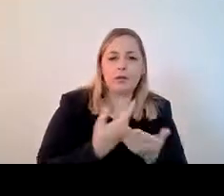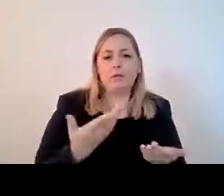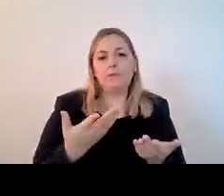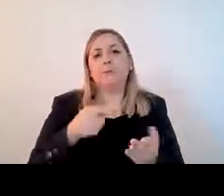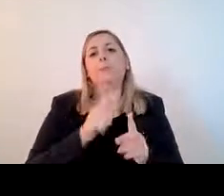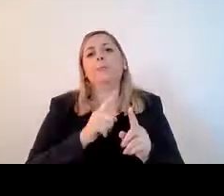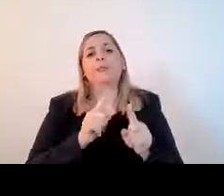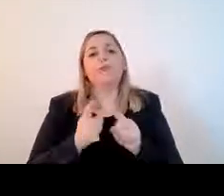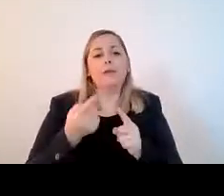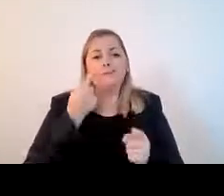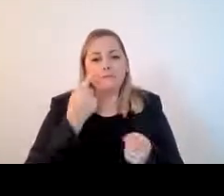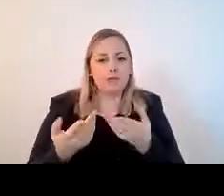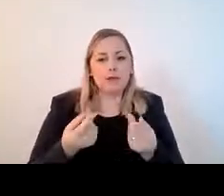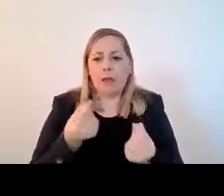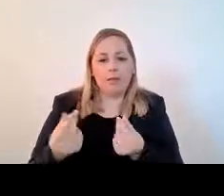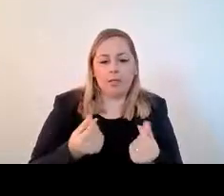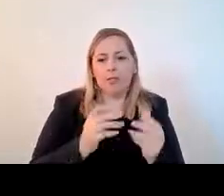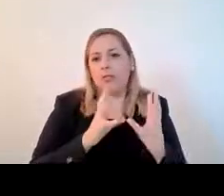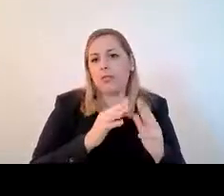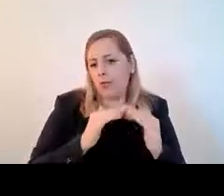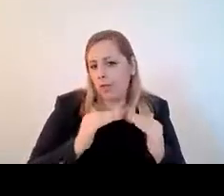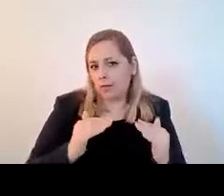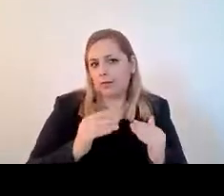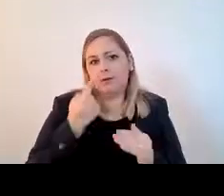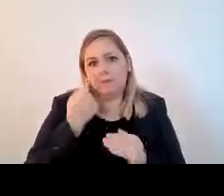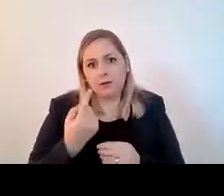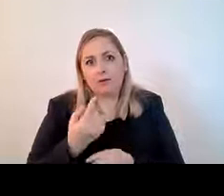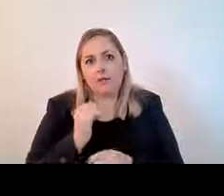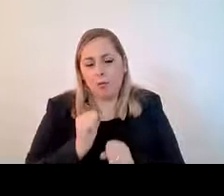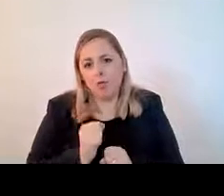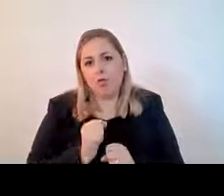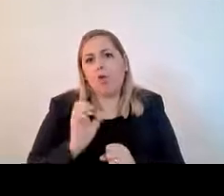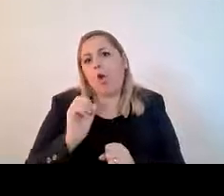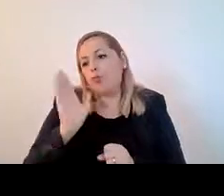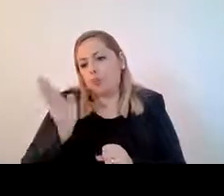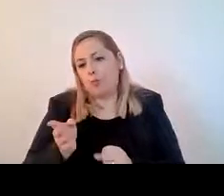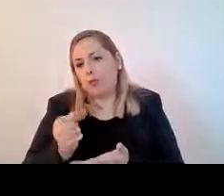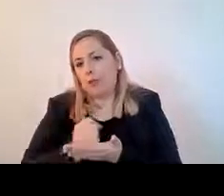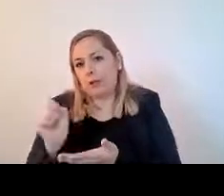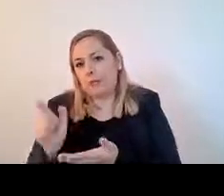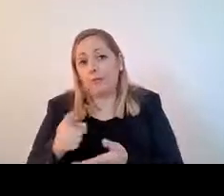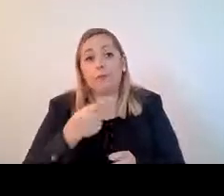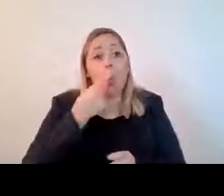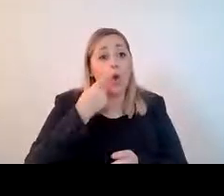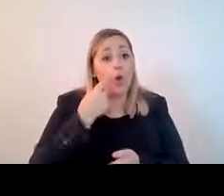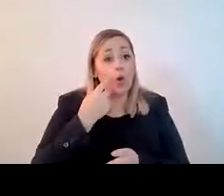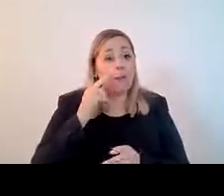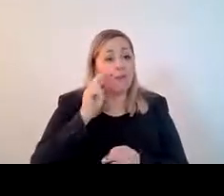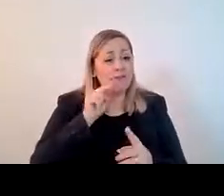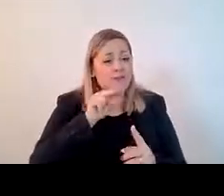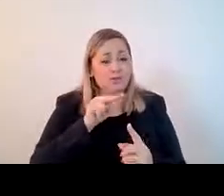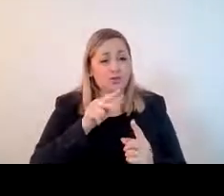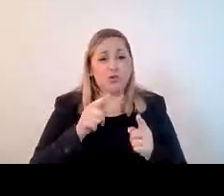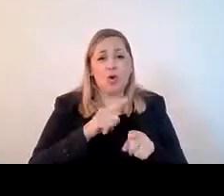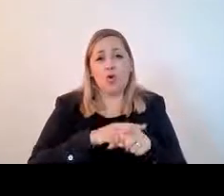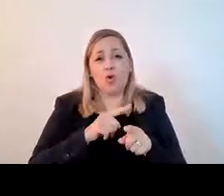que barajar el presupuesto también, si les convenía o no, y suspender el remedio. Los varones tenían una visión